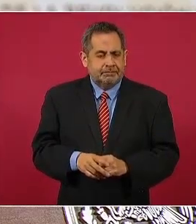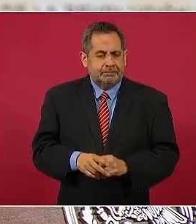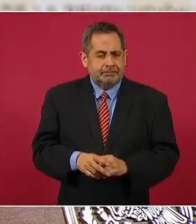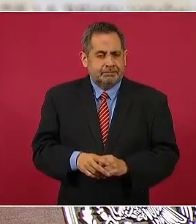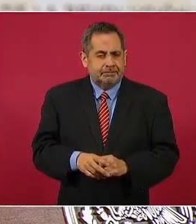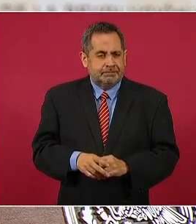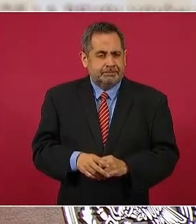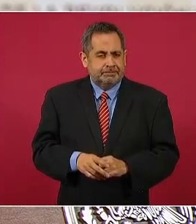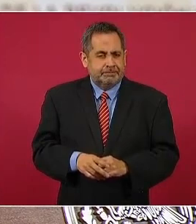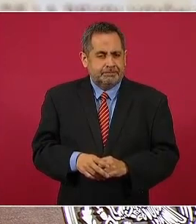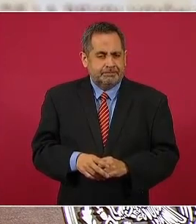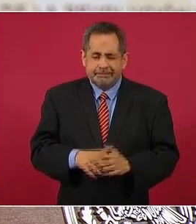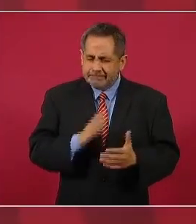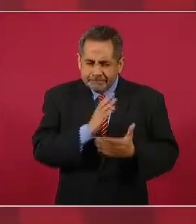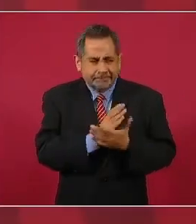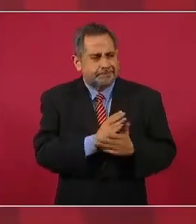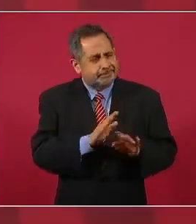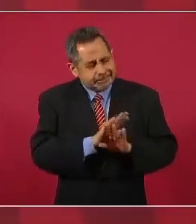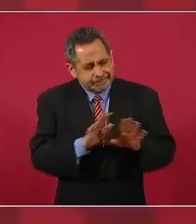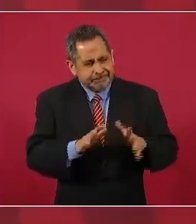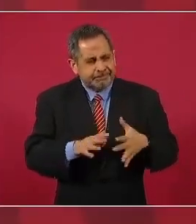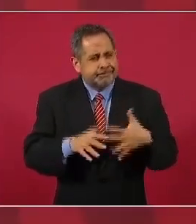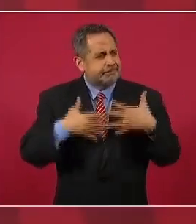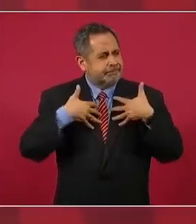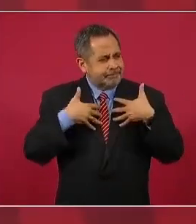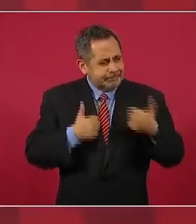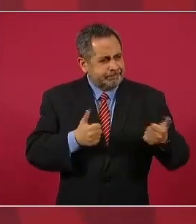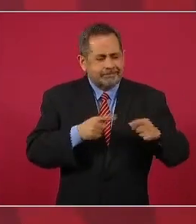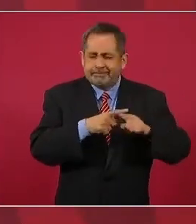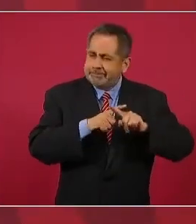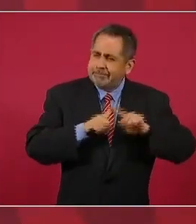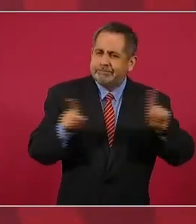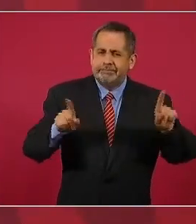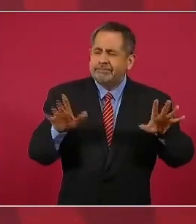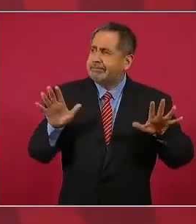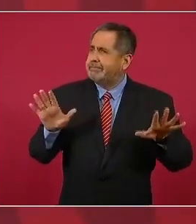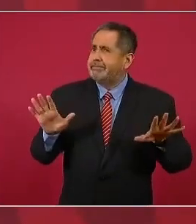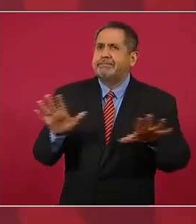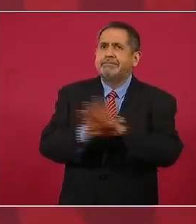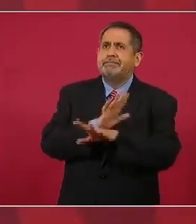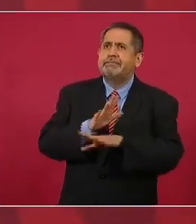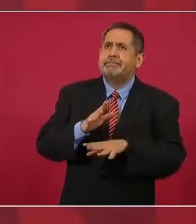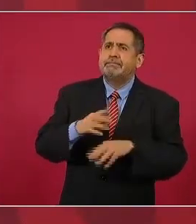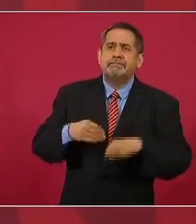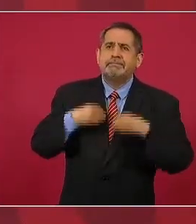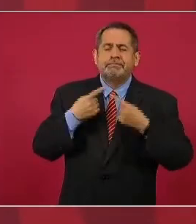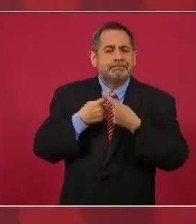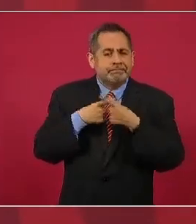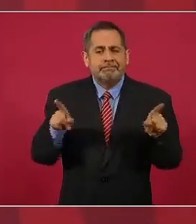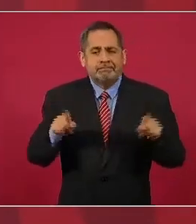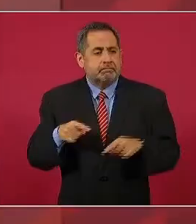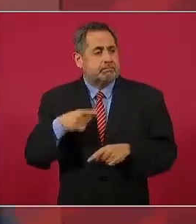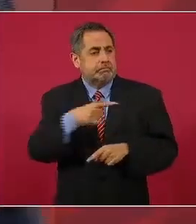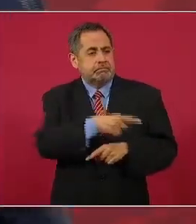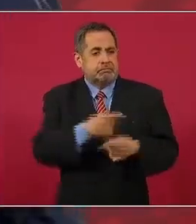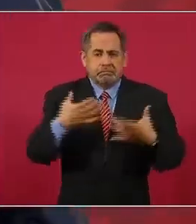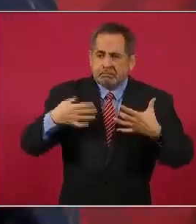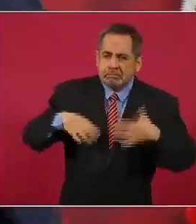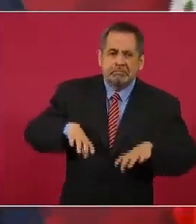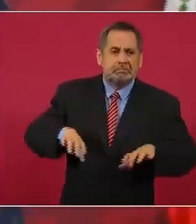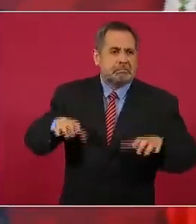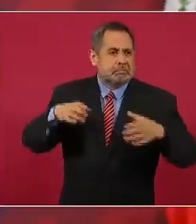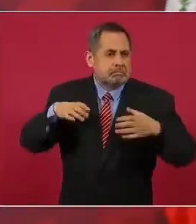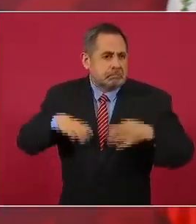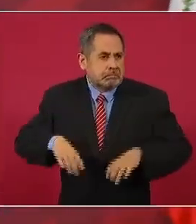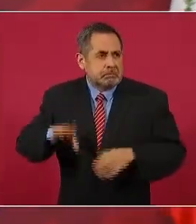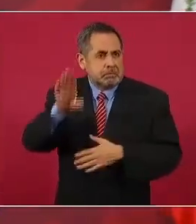que entiendan que son otros tiempos, es que parece que no tienen llanadera.